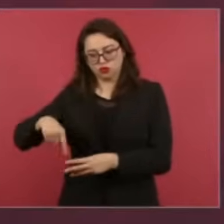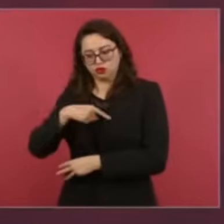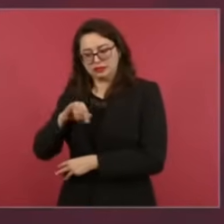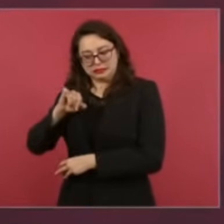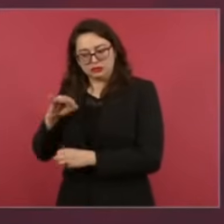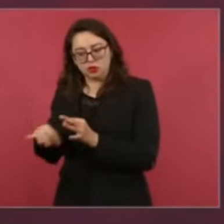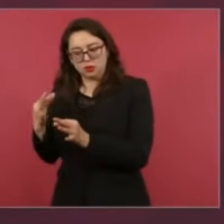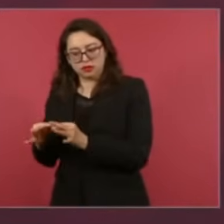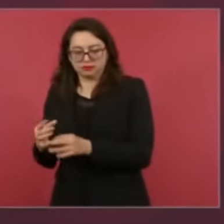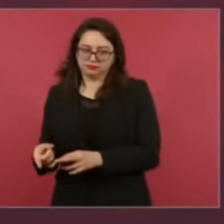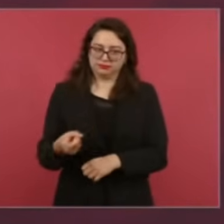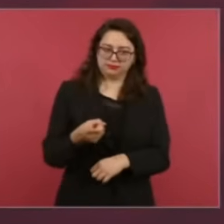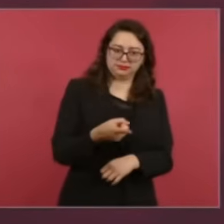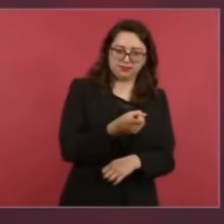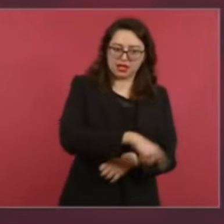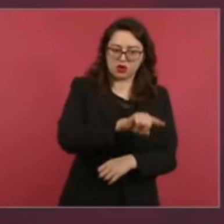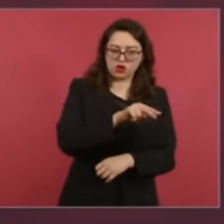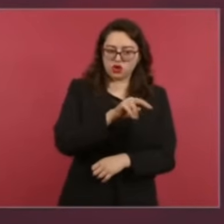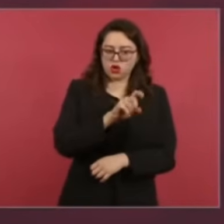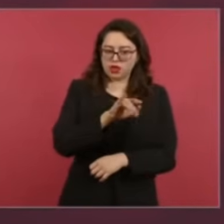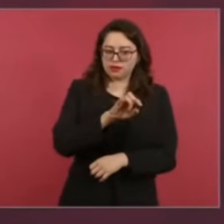los neoliberales?